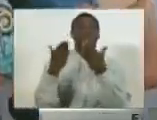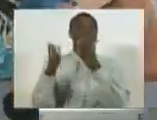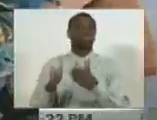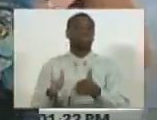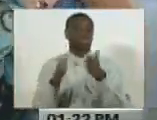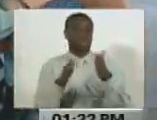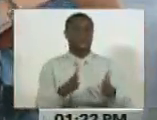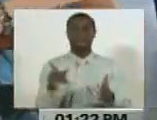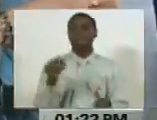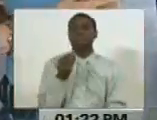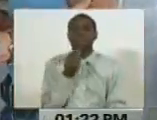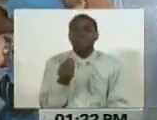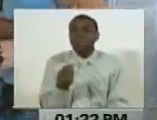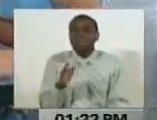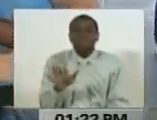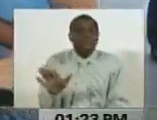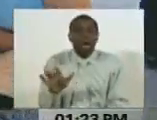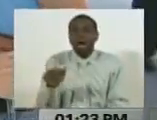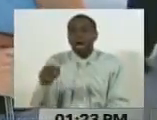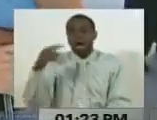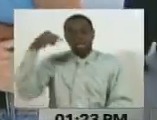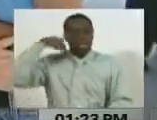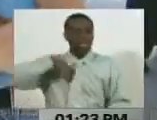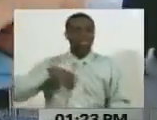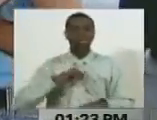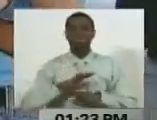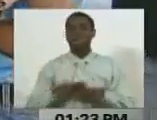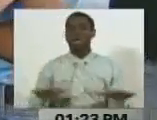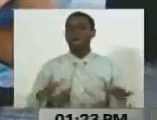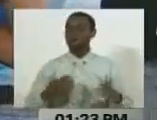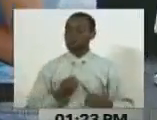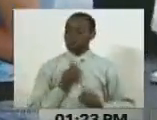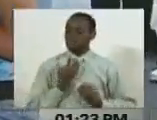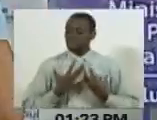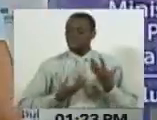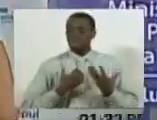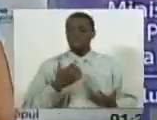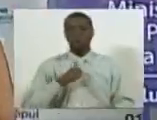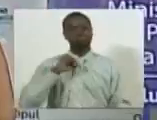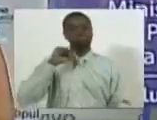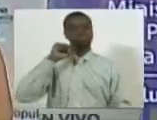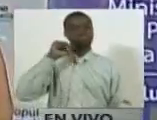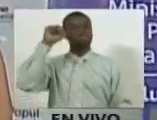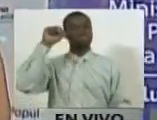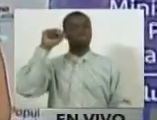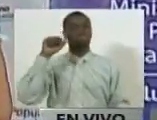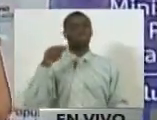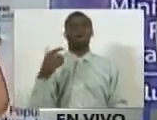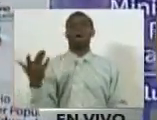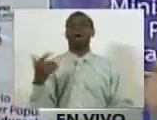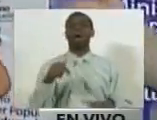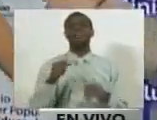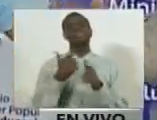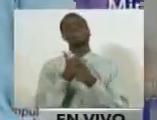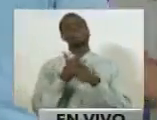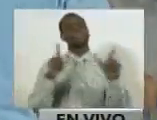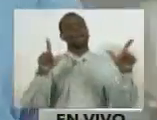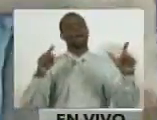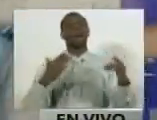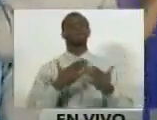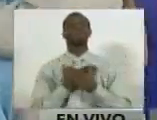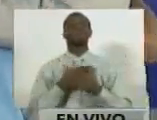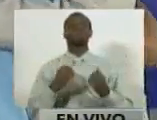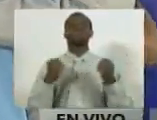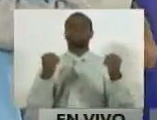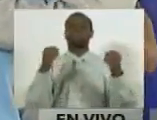con tan corta edad ya llevan por dentro todo este sentimiento patrio, este amor por la libertad, por